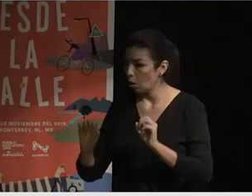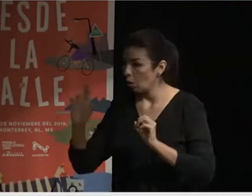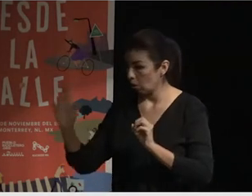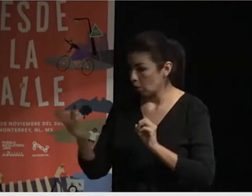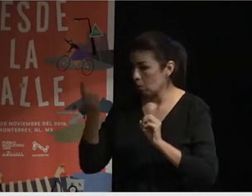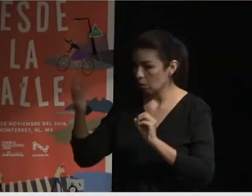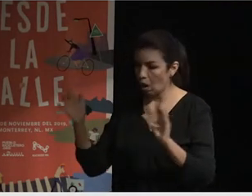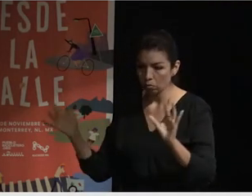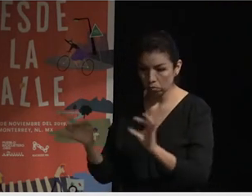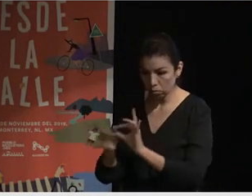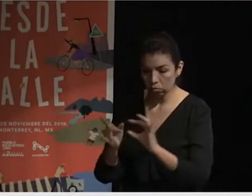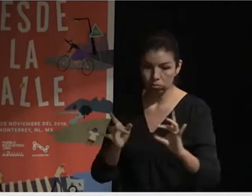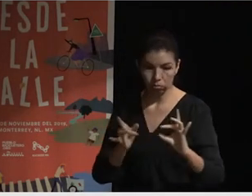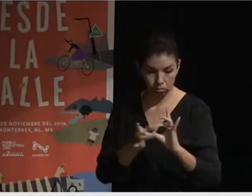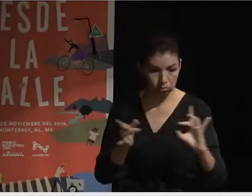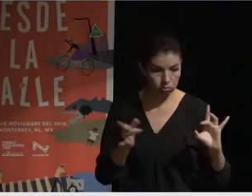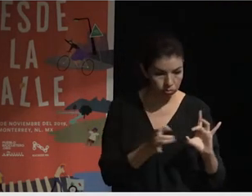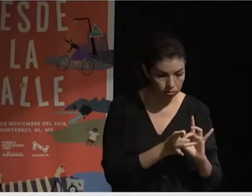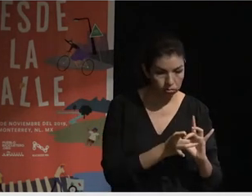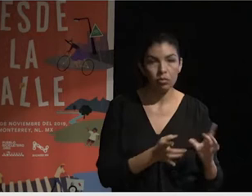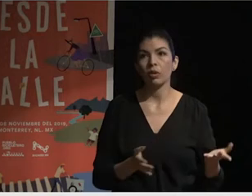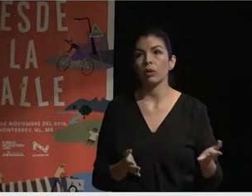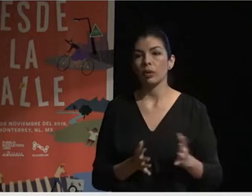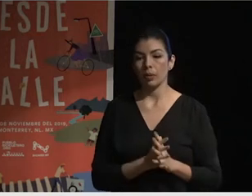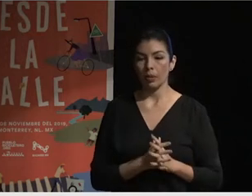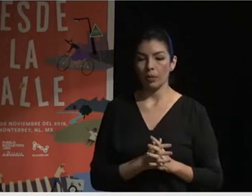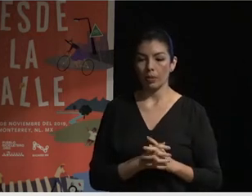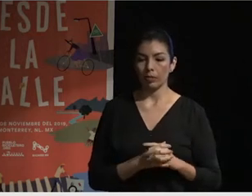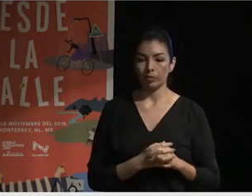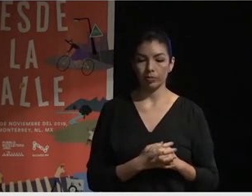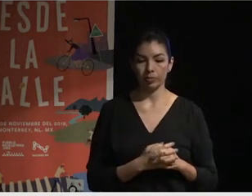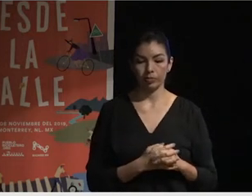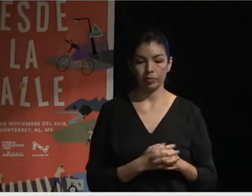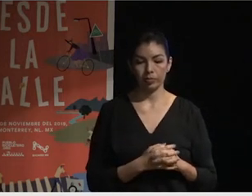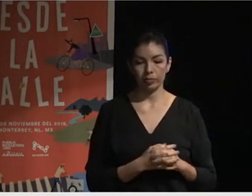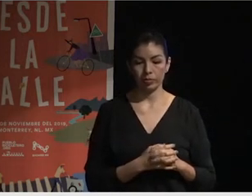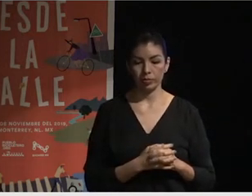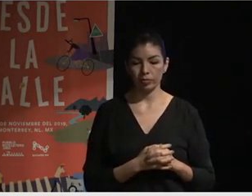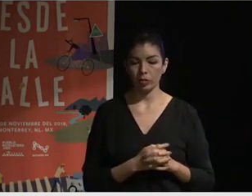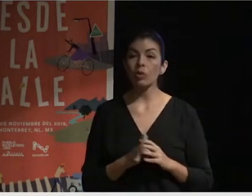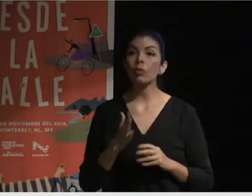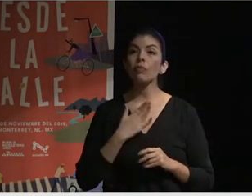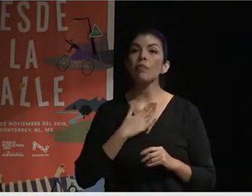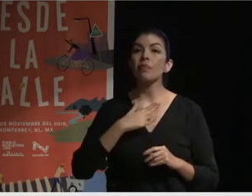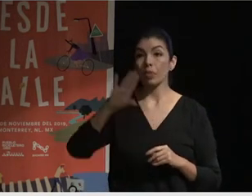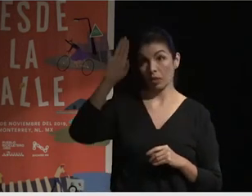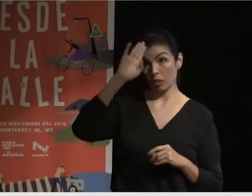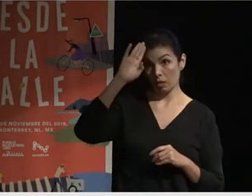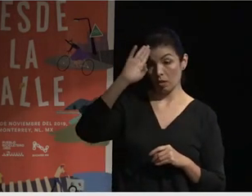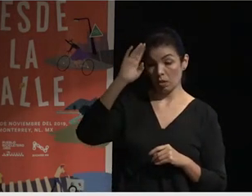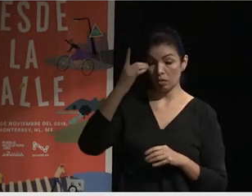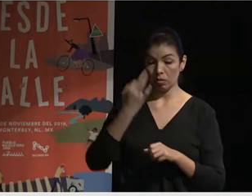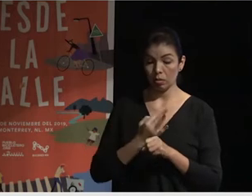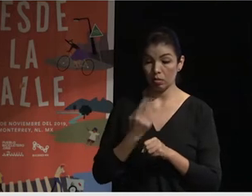Sí. Bueno, yo creo que dos puntos, ¿no? El primero, sí o sí entender que el colectivo es la única manera hoy en día